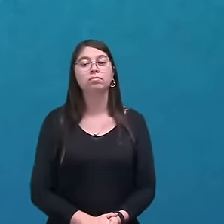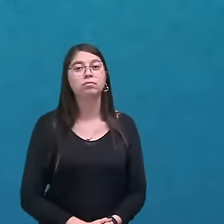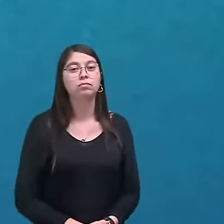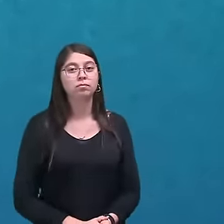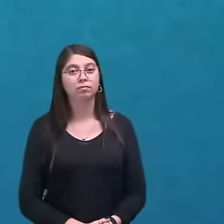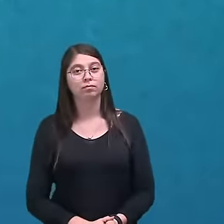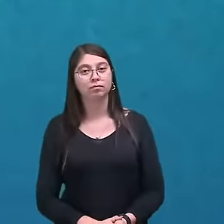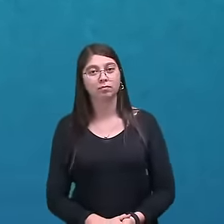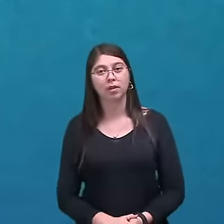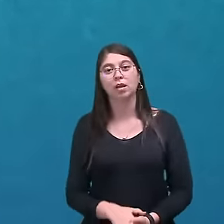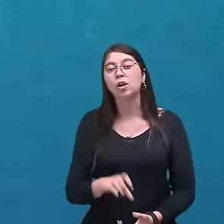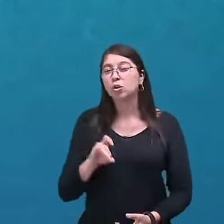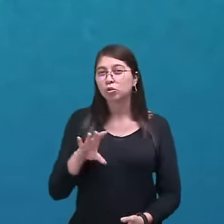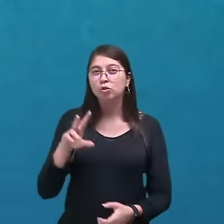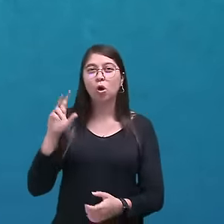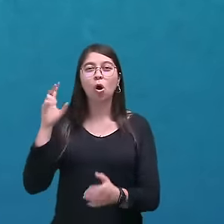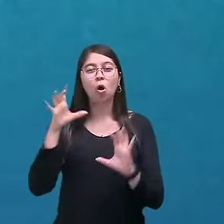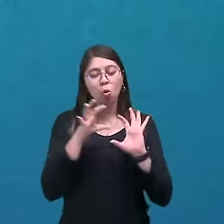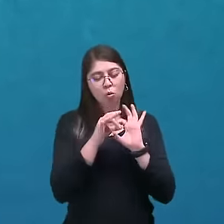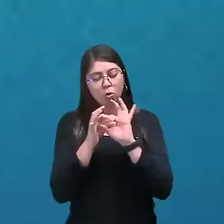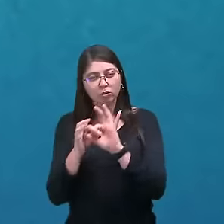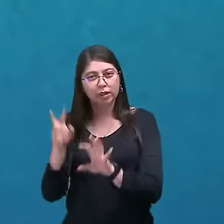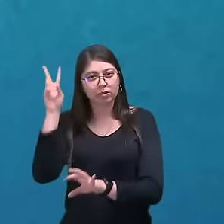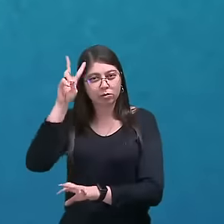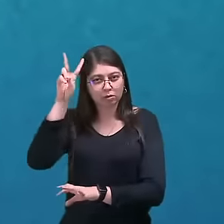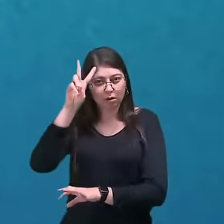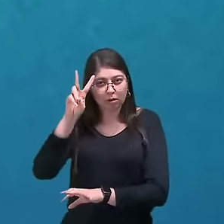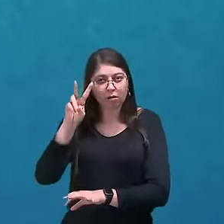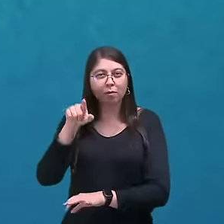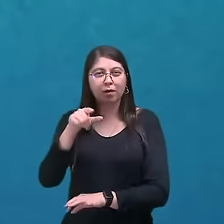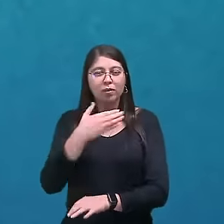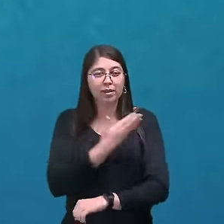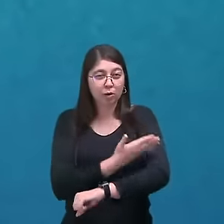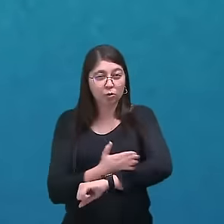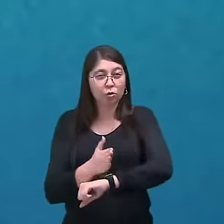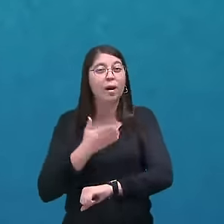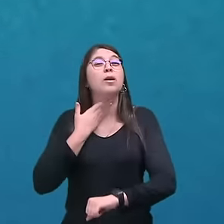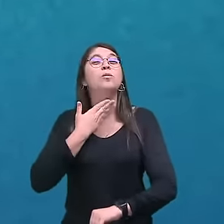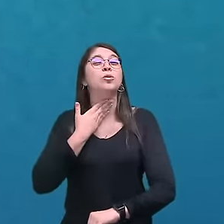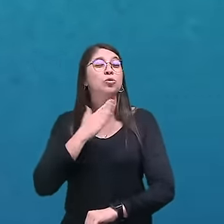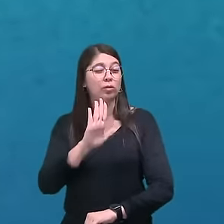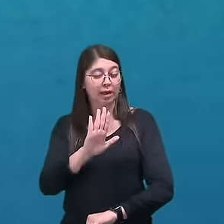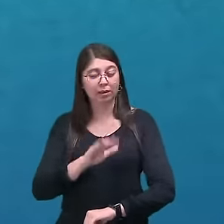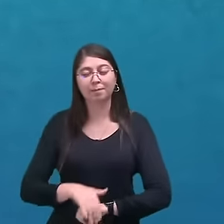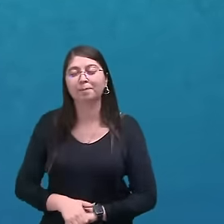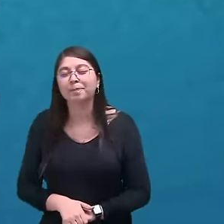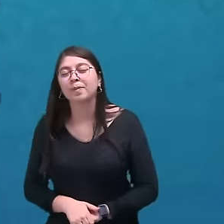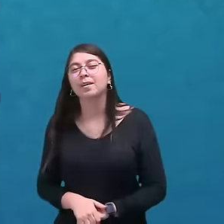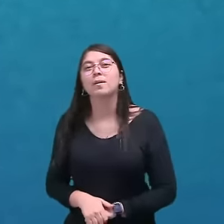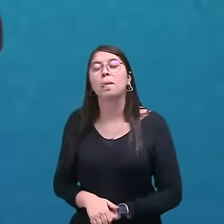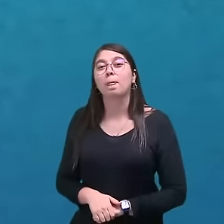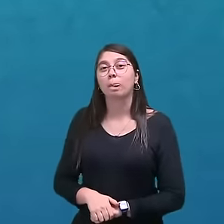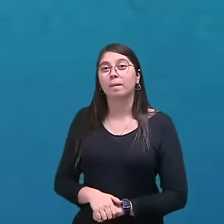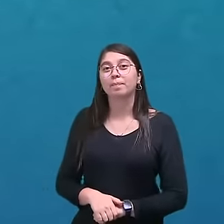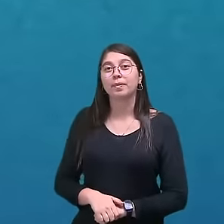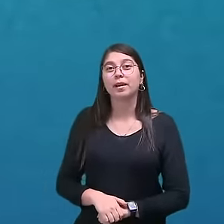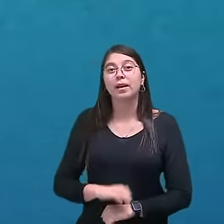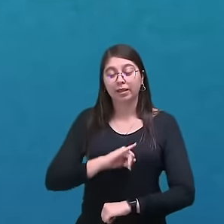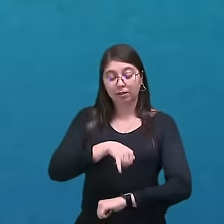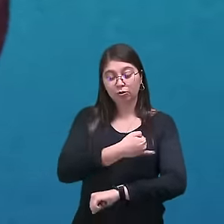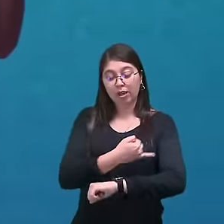Estoy hablando un poquito para que se acostume a mi ciudad aquí. Cuando los hijos de Jacob van para Egipto, quien